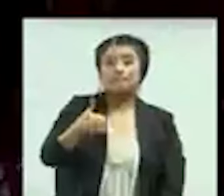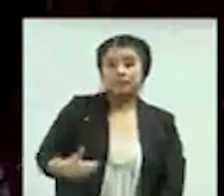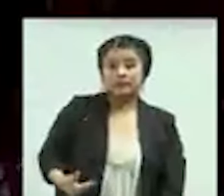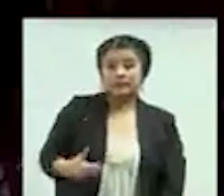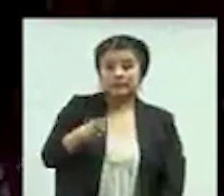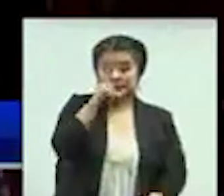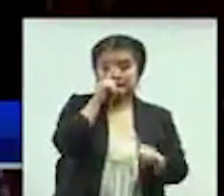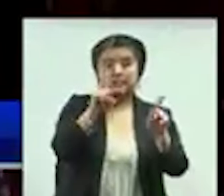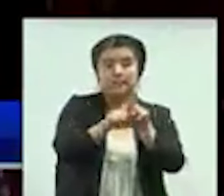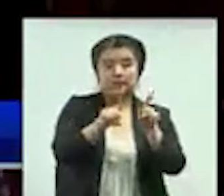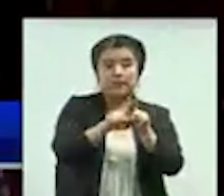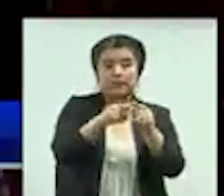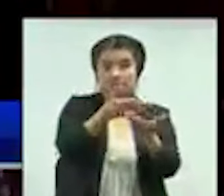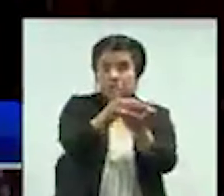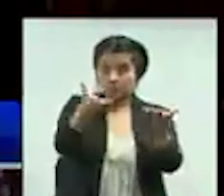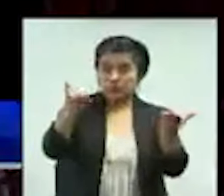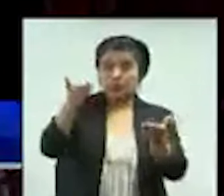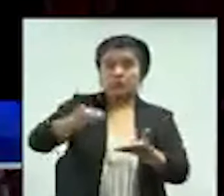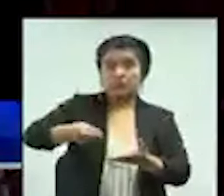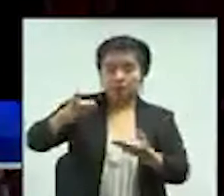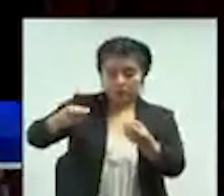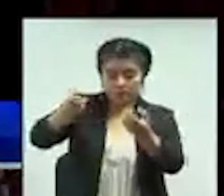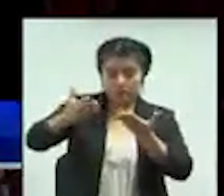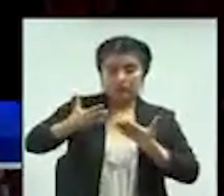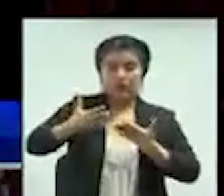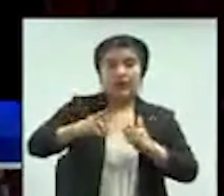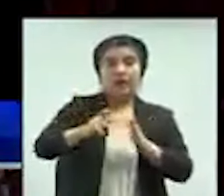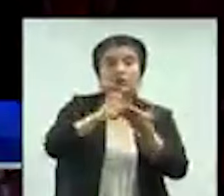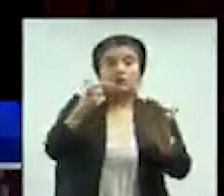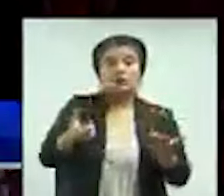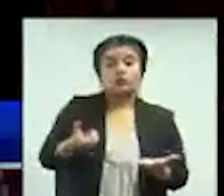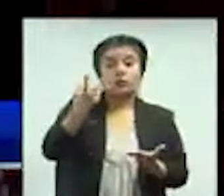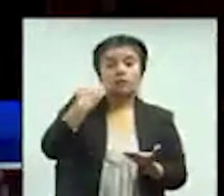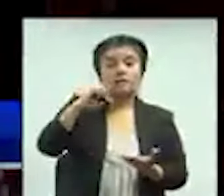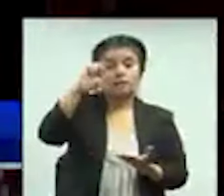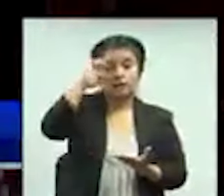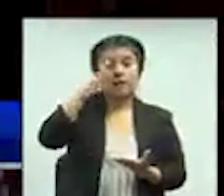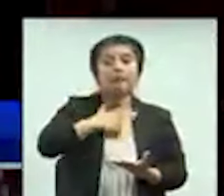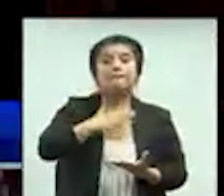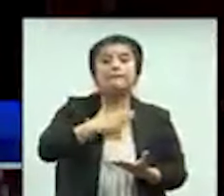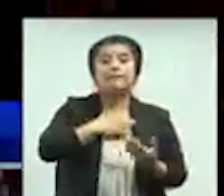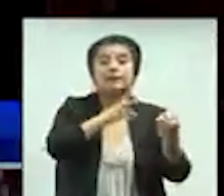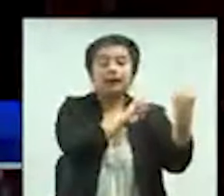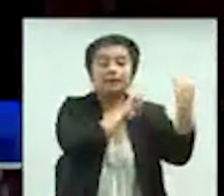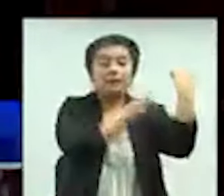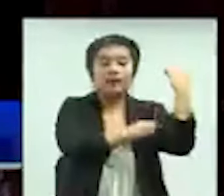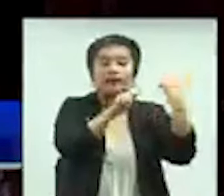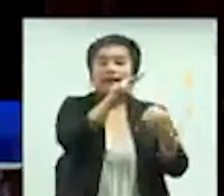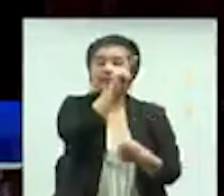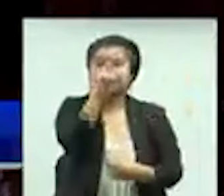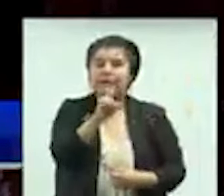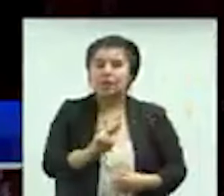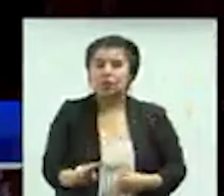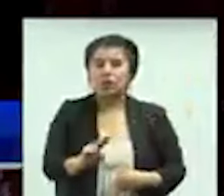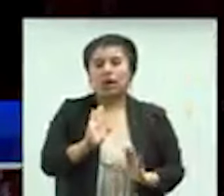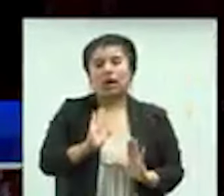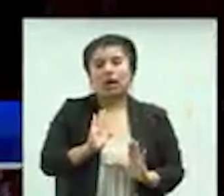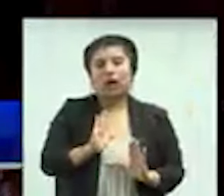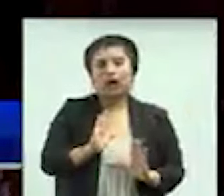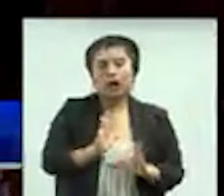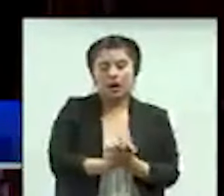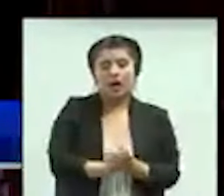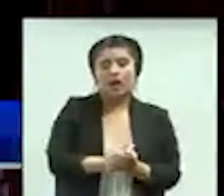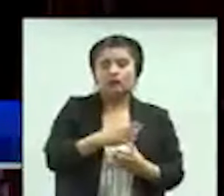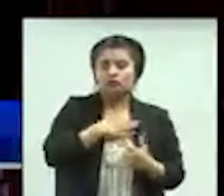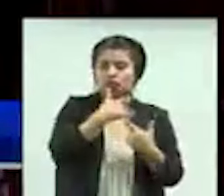con respeto que los compañeros me merecen, la Constitución me da la facultad de que ningún límite